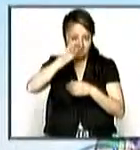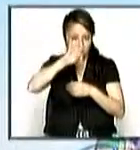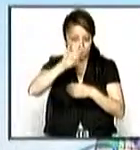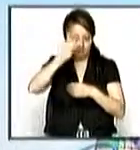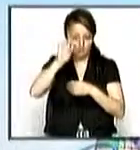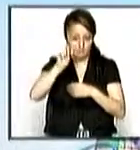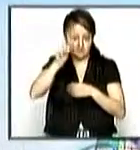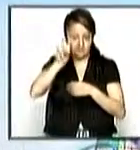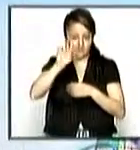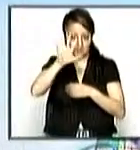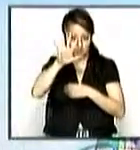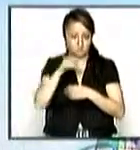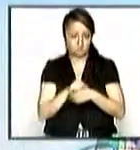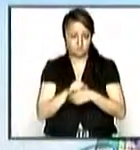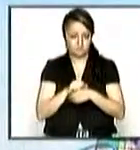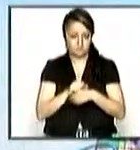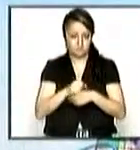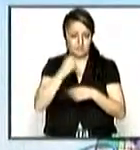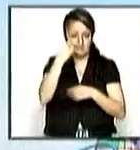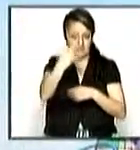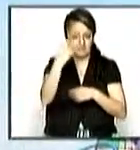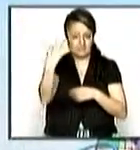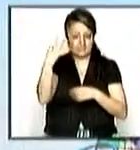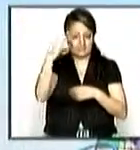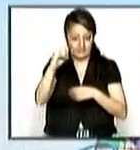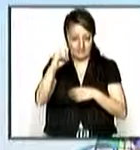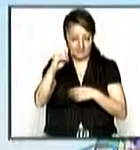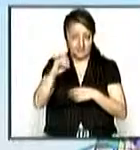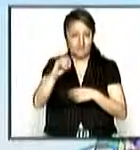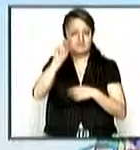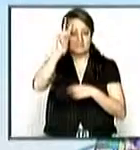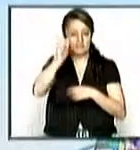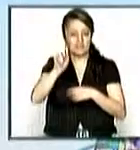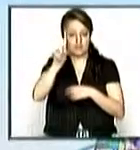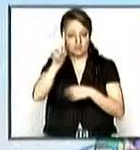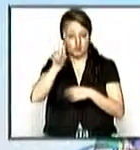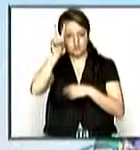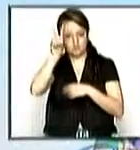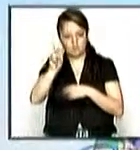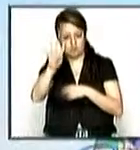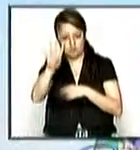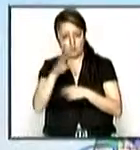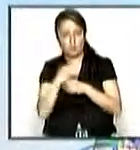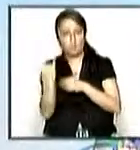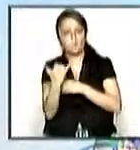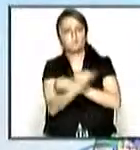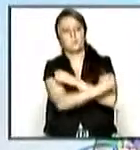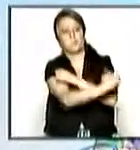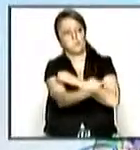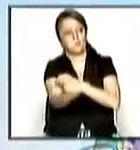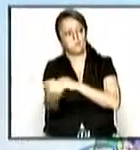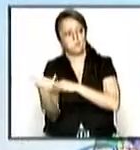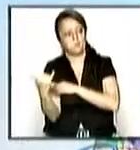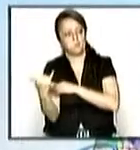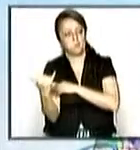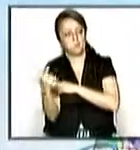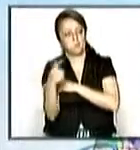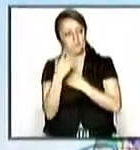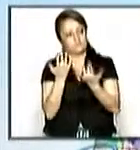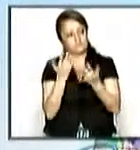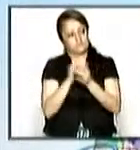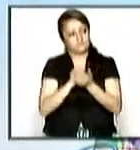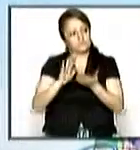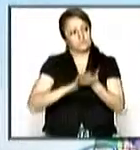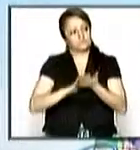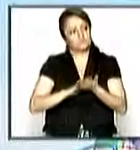330-3975, el 330-7104 y los teléfonos que figuraban en pantalla, que ellos les estarán resolviendo